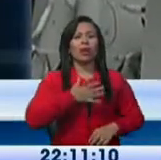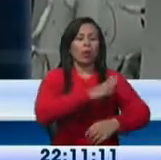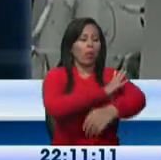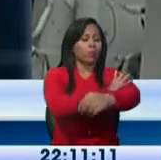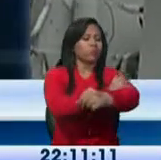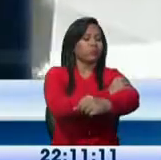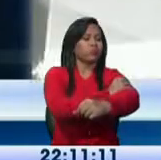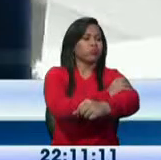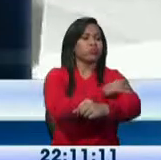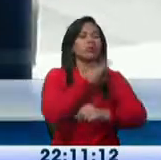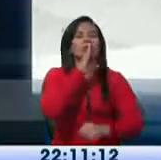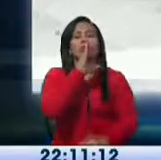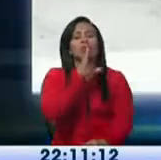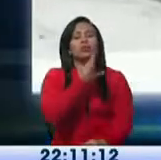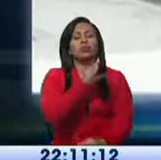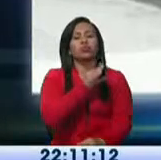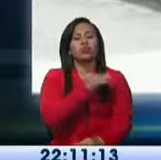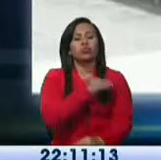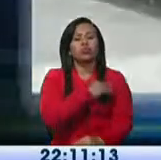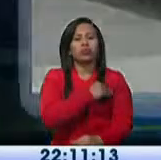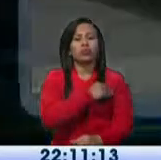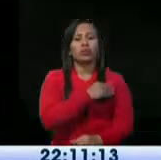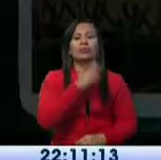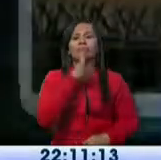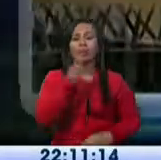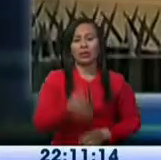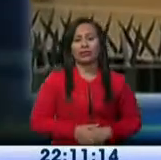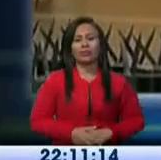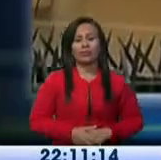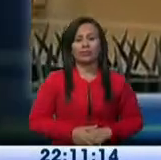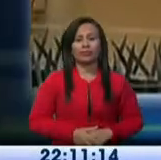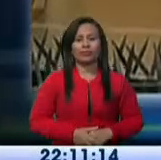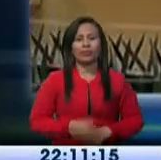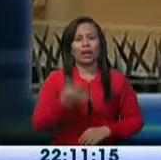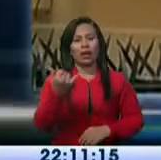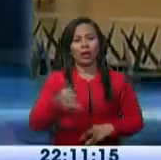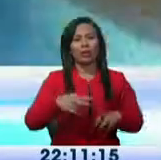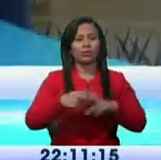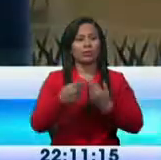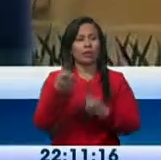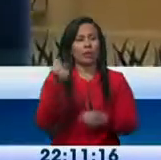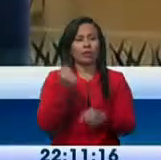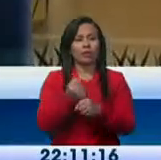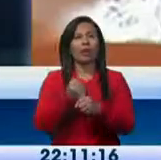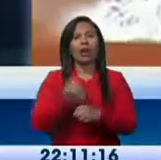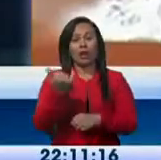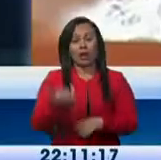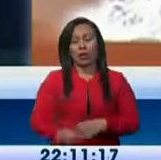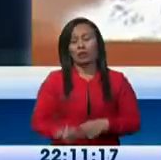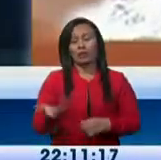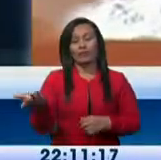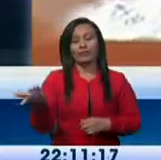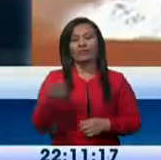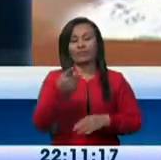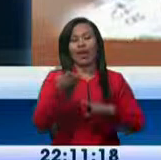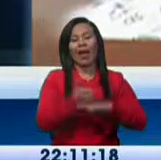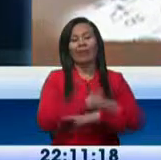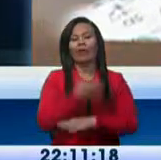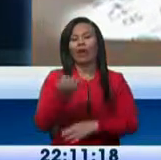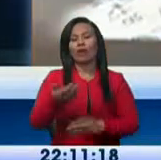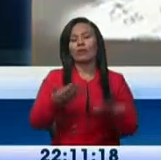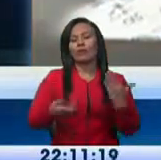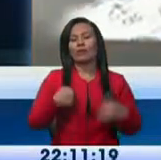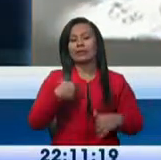más Pero él s iba a server a hoy día pero como le salió este trabajo ya no pudo hacer ser se le presentó